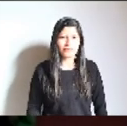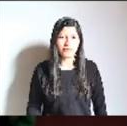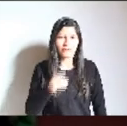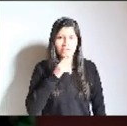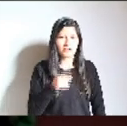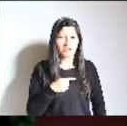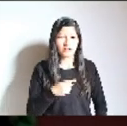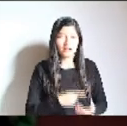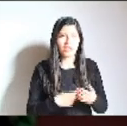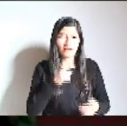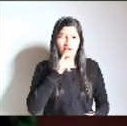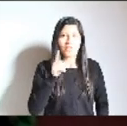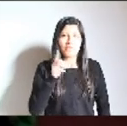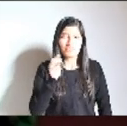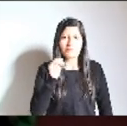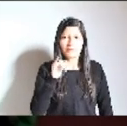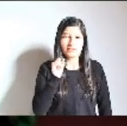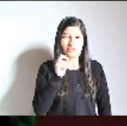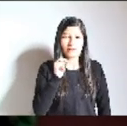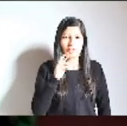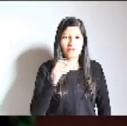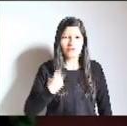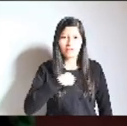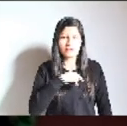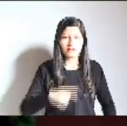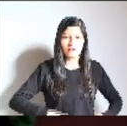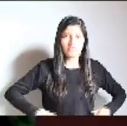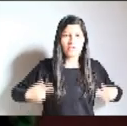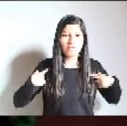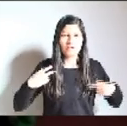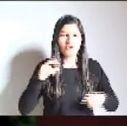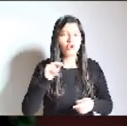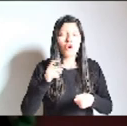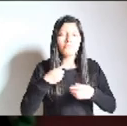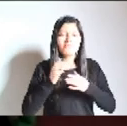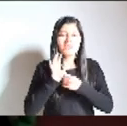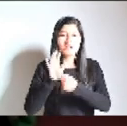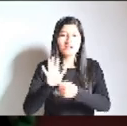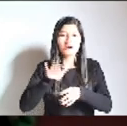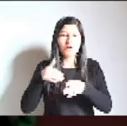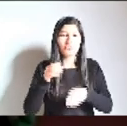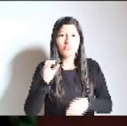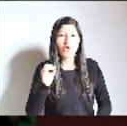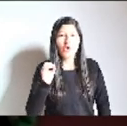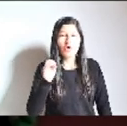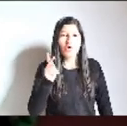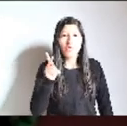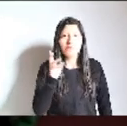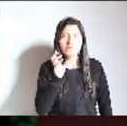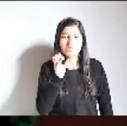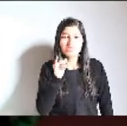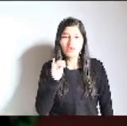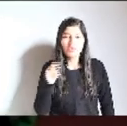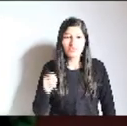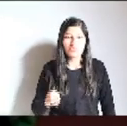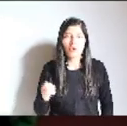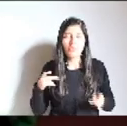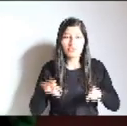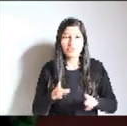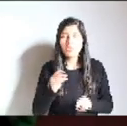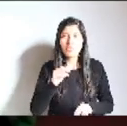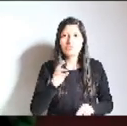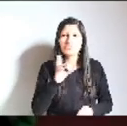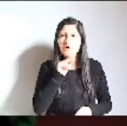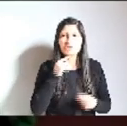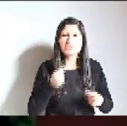ser misioneros en nuestra vida no se presenta como una opción. Es decir, no se trata de que nos